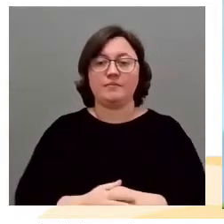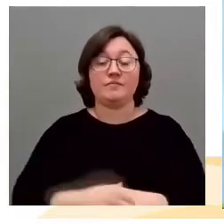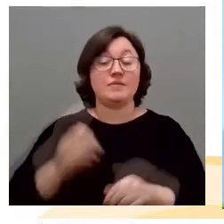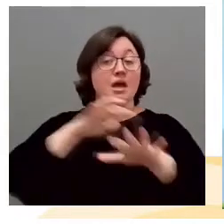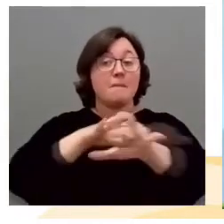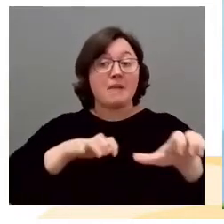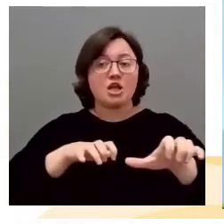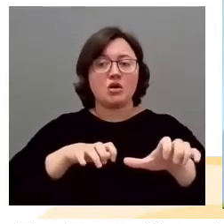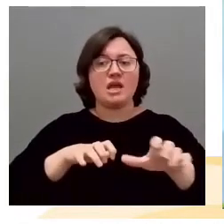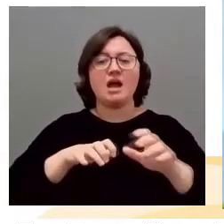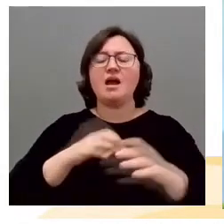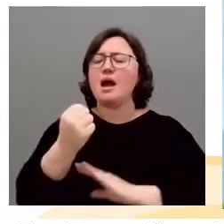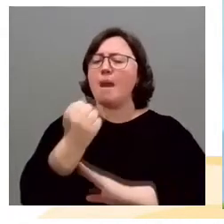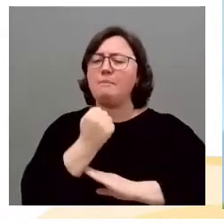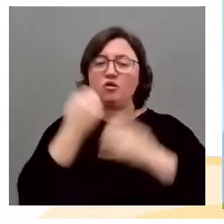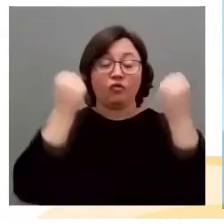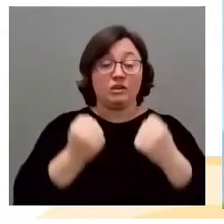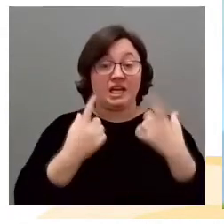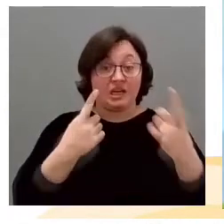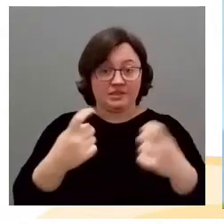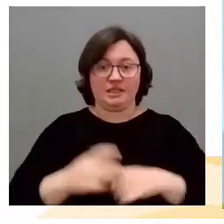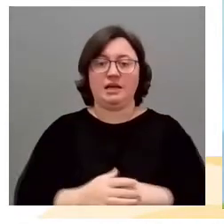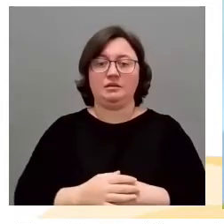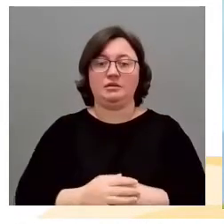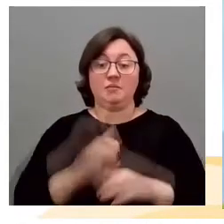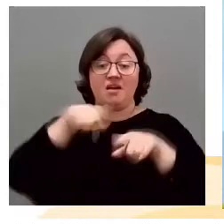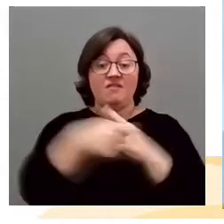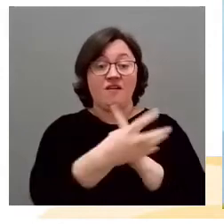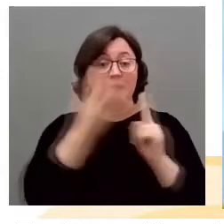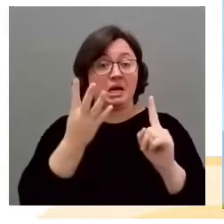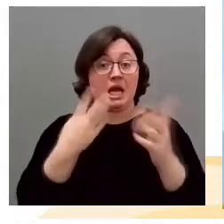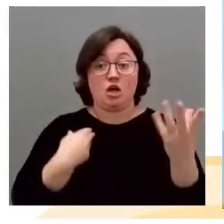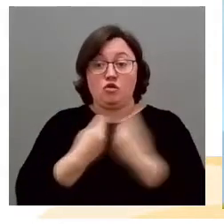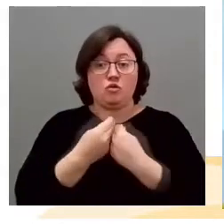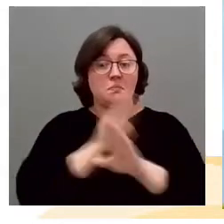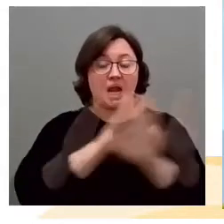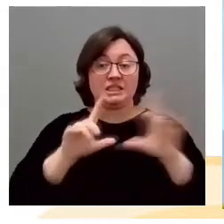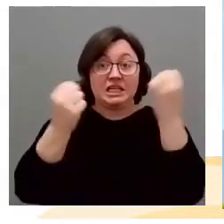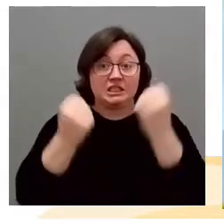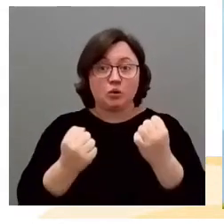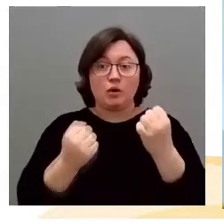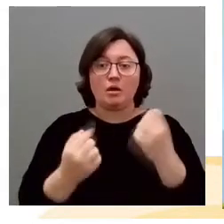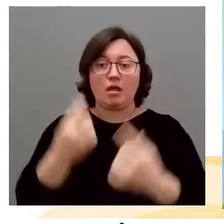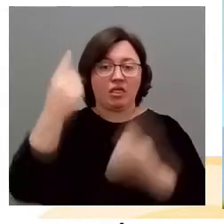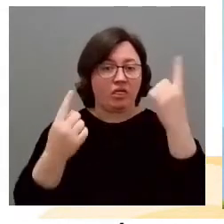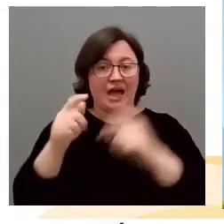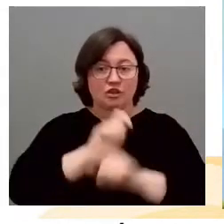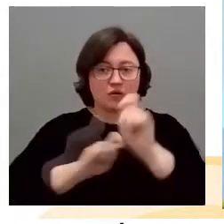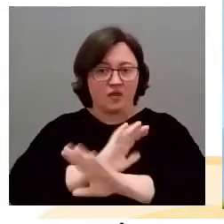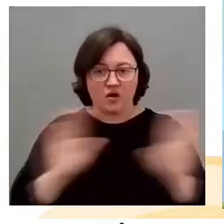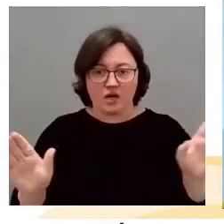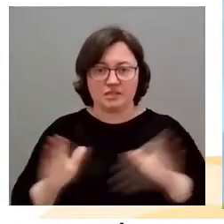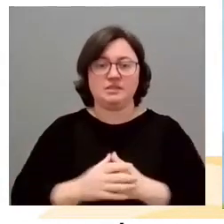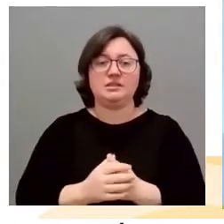necesita grandes apoyos. Solo cuentan con sus familias y las asociaciones para recibir asesoría